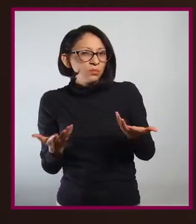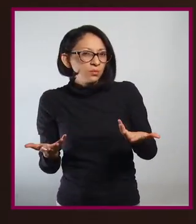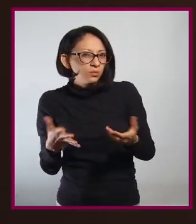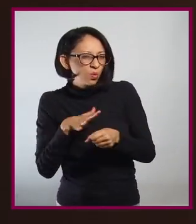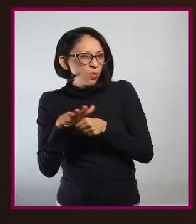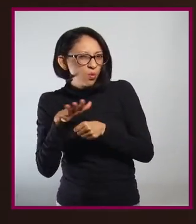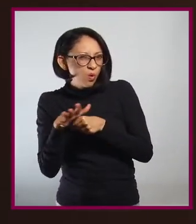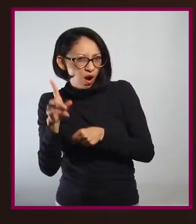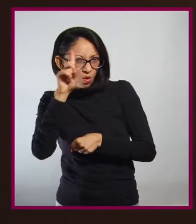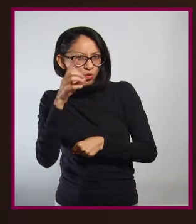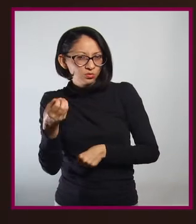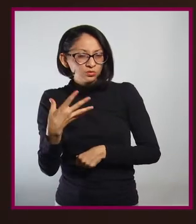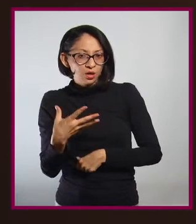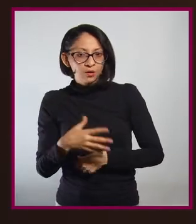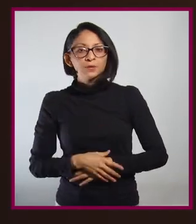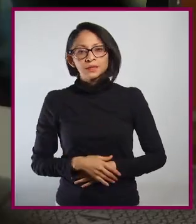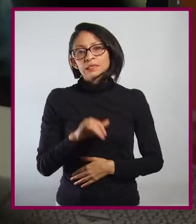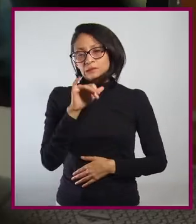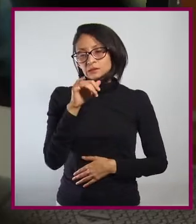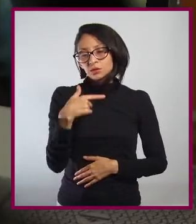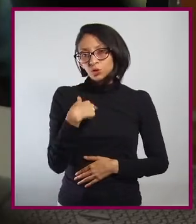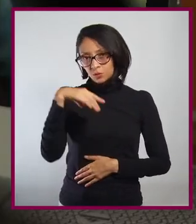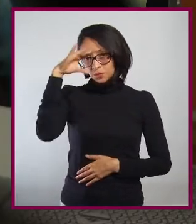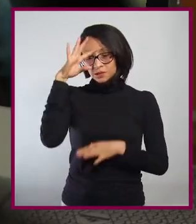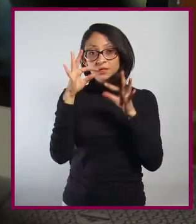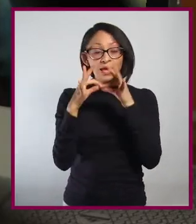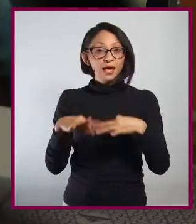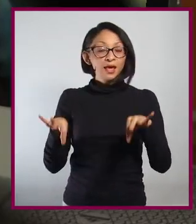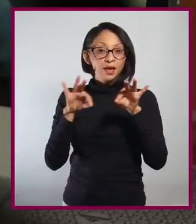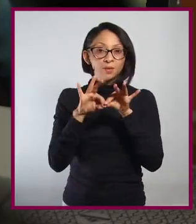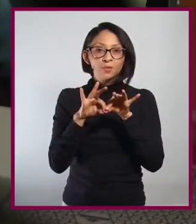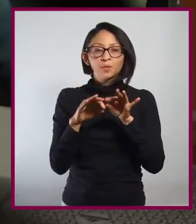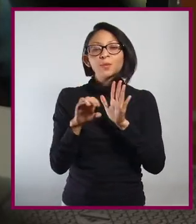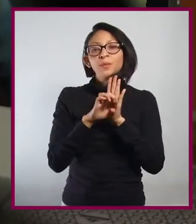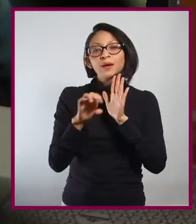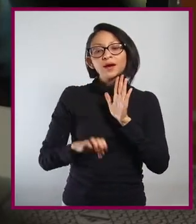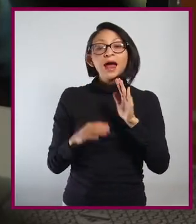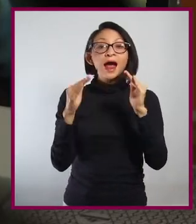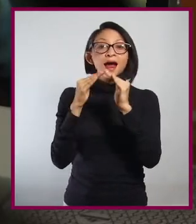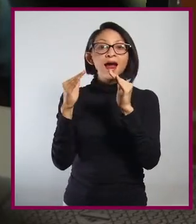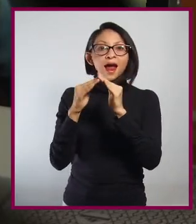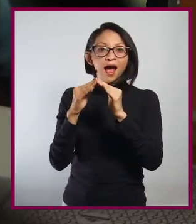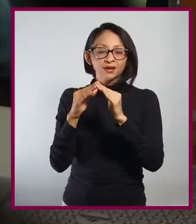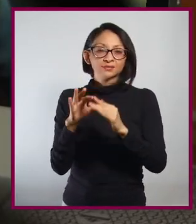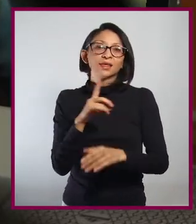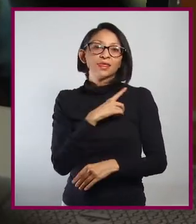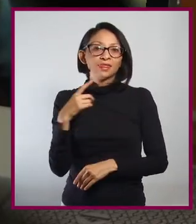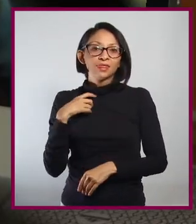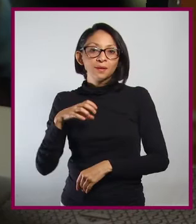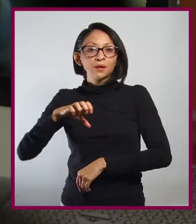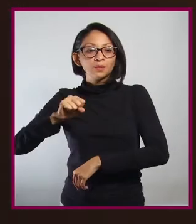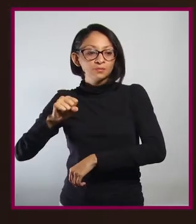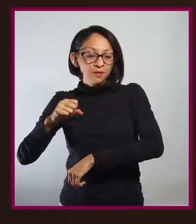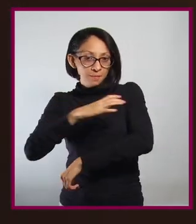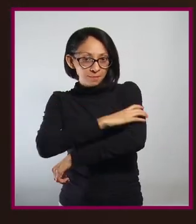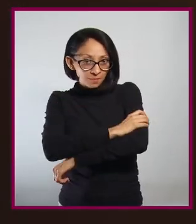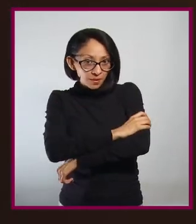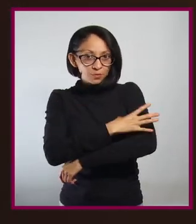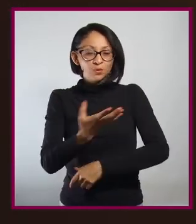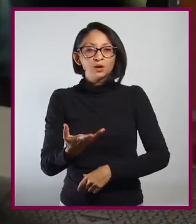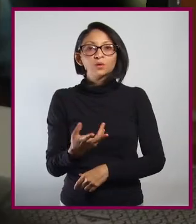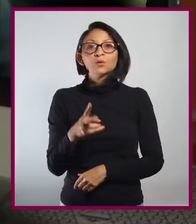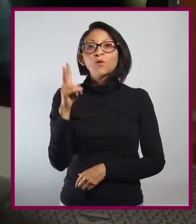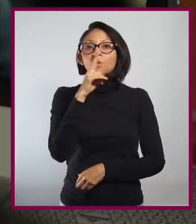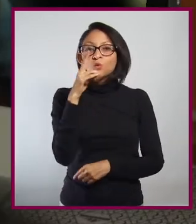deberían estar en cualquier botiquín familiar, si es así? Sí, yo creo que es muy importante que en casa exista un baumanómetro, un